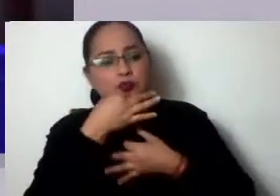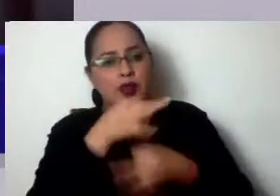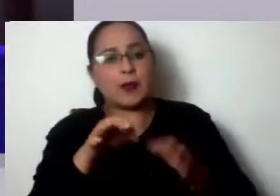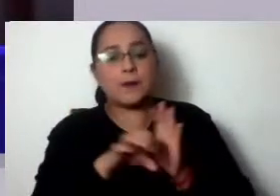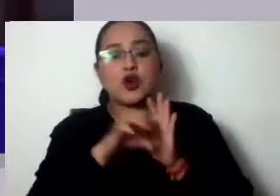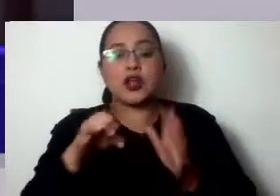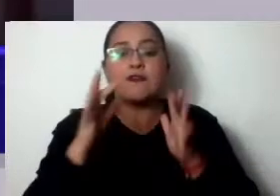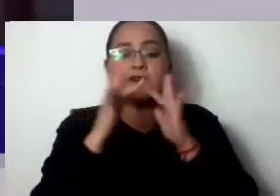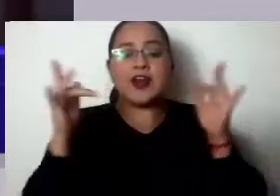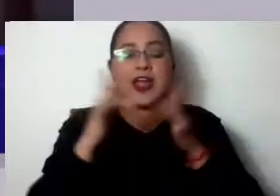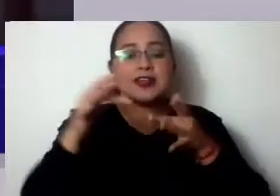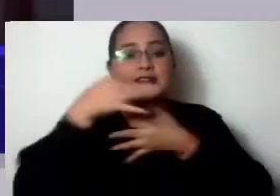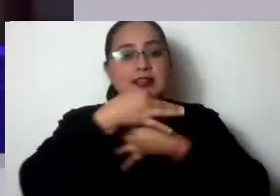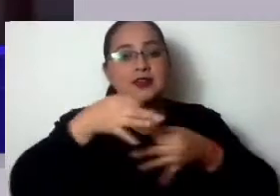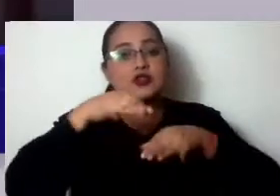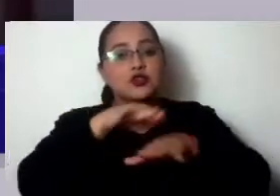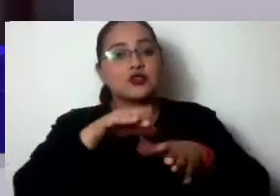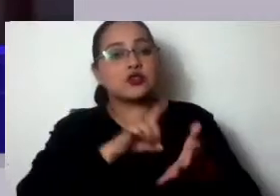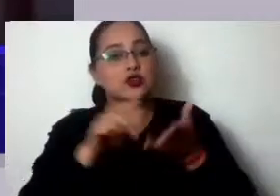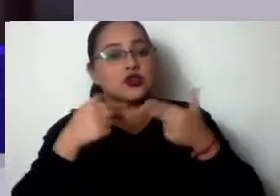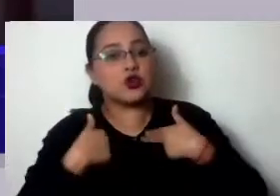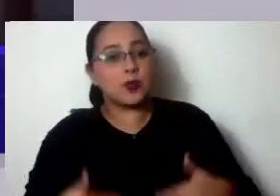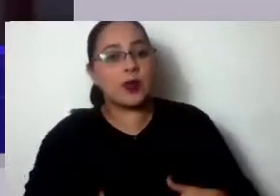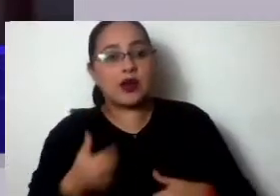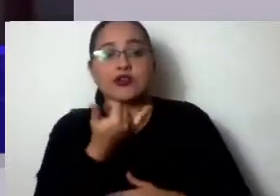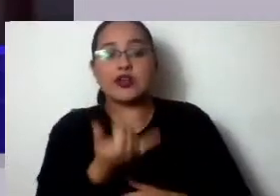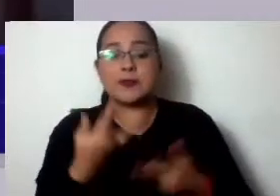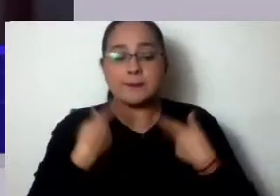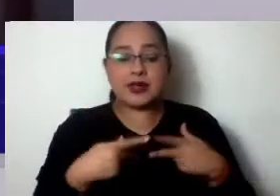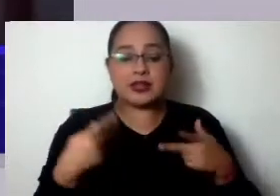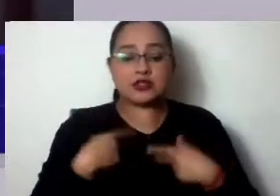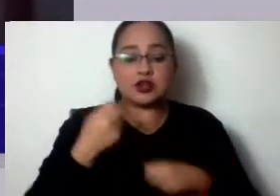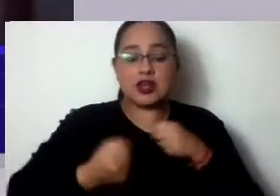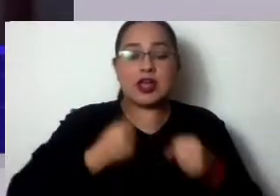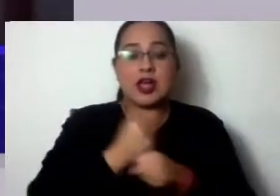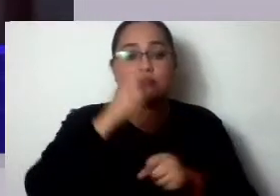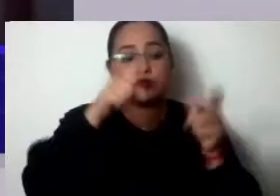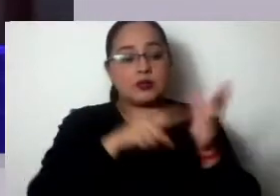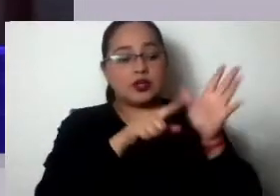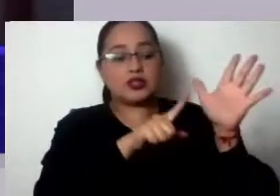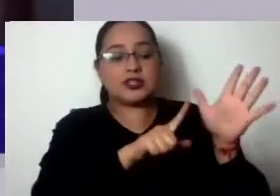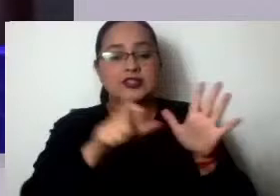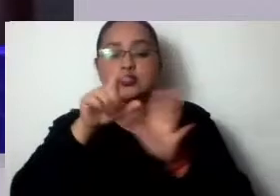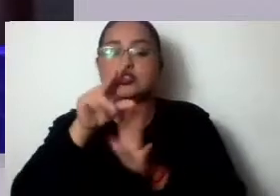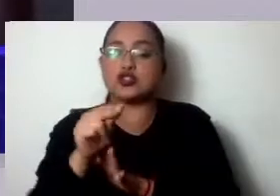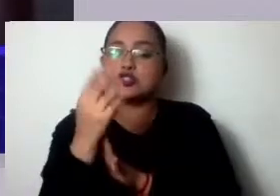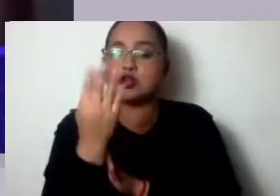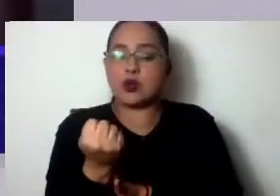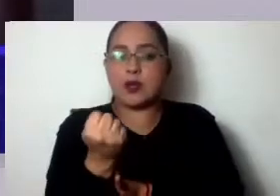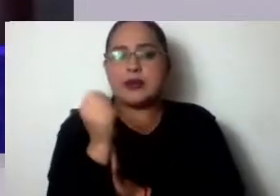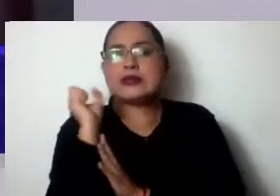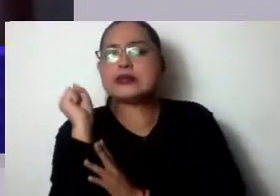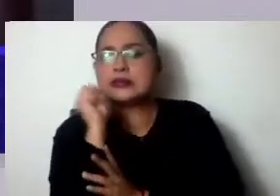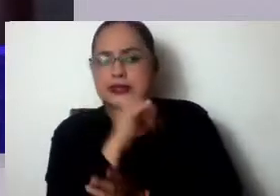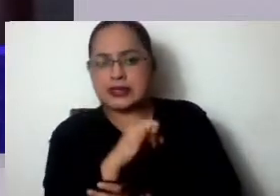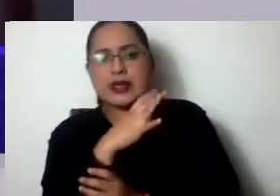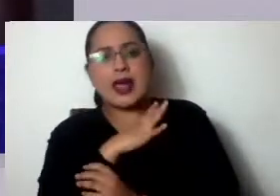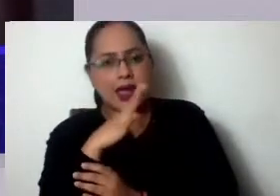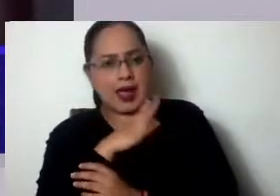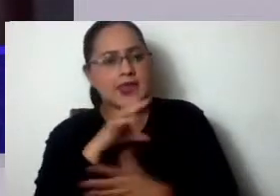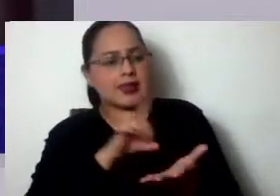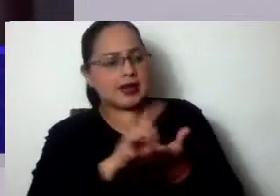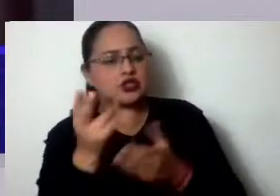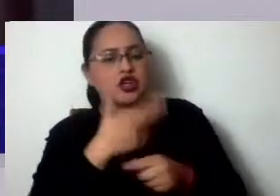de los derechos humanos y del ciudadano en 1789 reconocía como derechos naturales